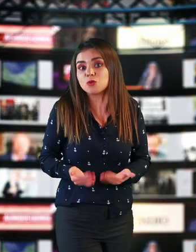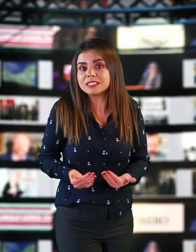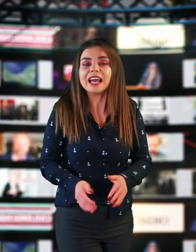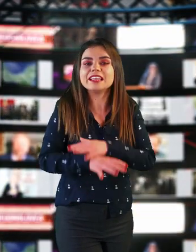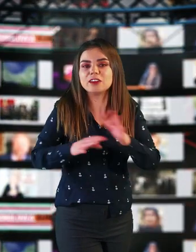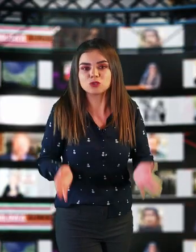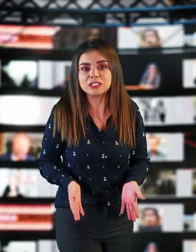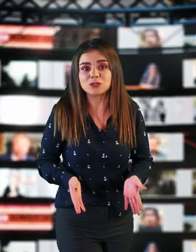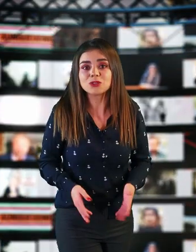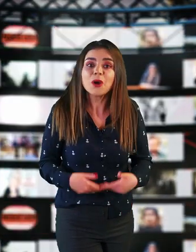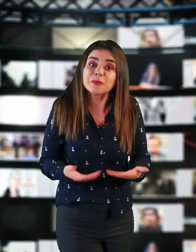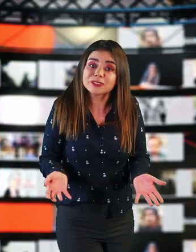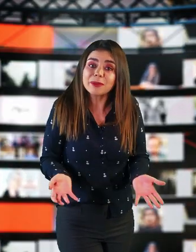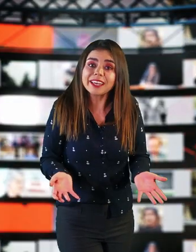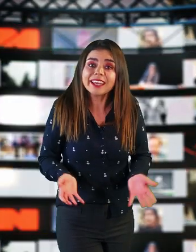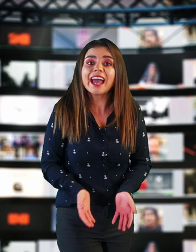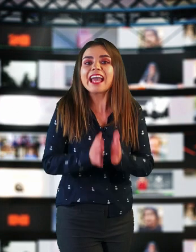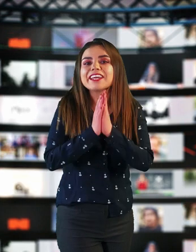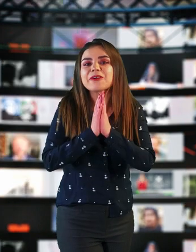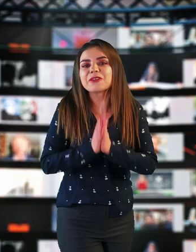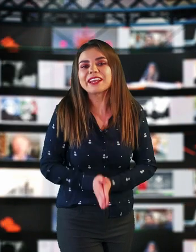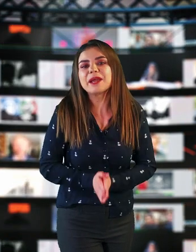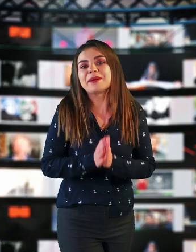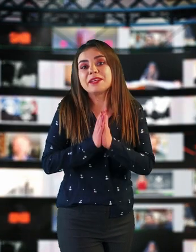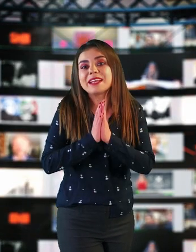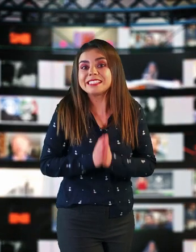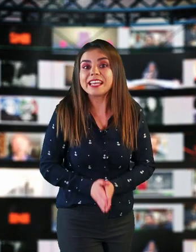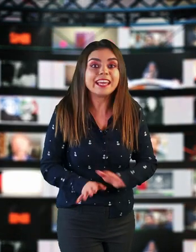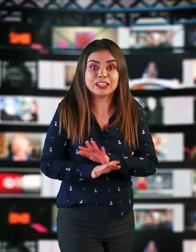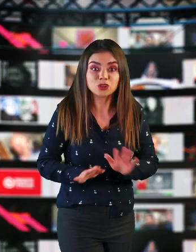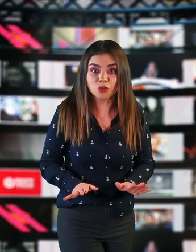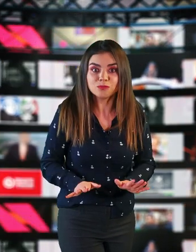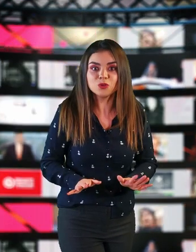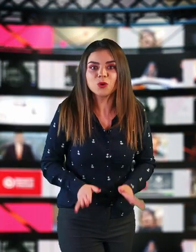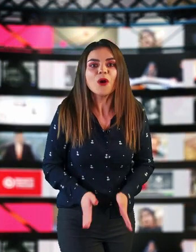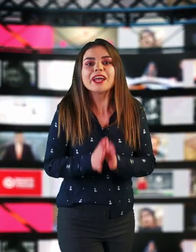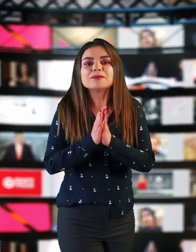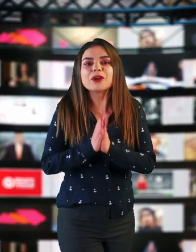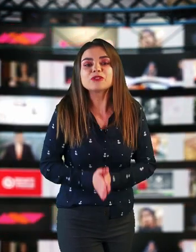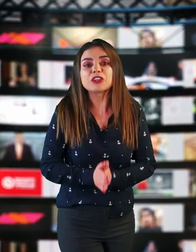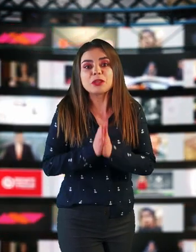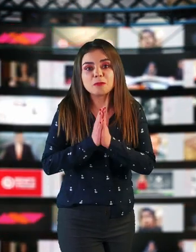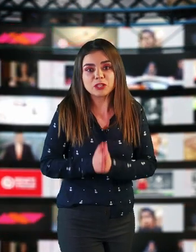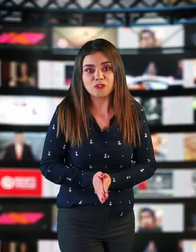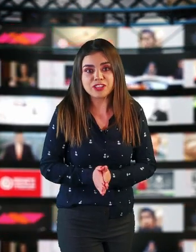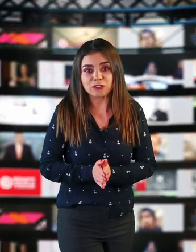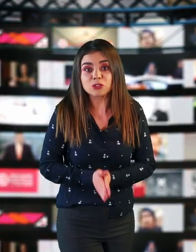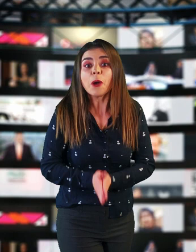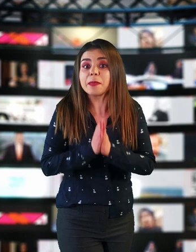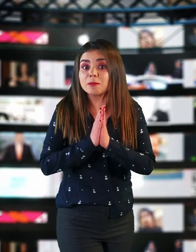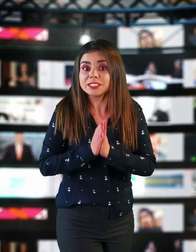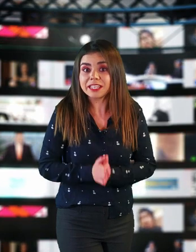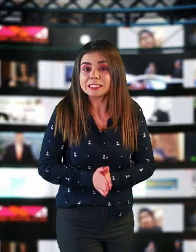la salud nuestra y de los nuestros. Pero ¿saben qué? Hay que recordar que la pandemia sigue en todo el mundo. Es por eso que no debemos de